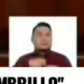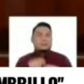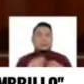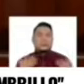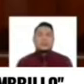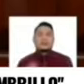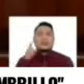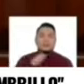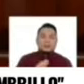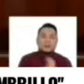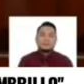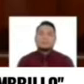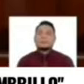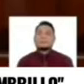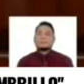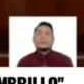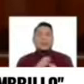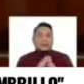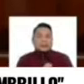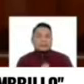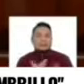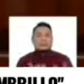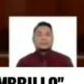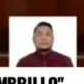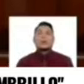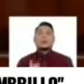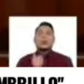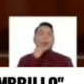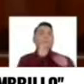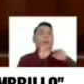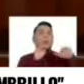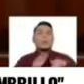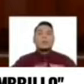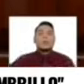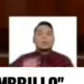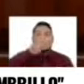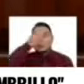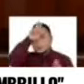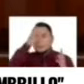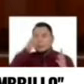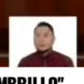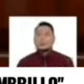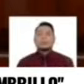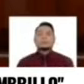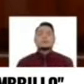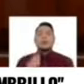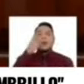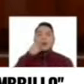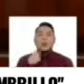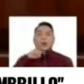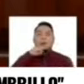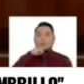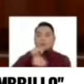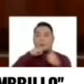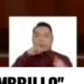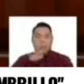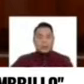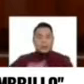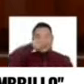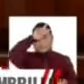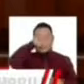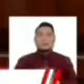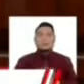7 razonadores magnéticos las nacionalizar hemos a la esposa de la padula y la novia de robo team y hasta acá nomás para que